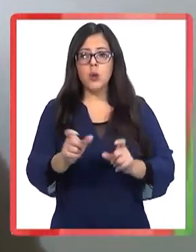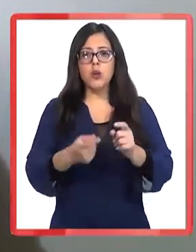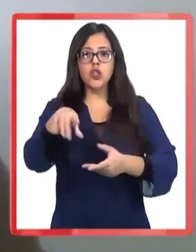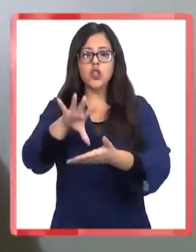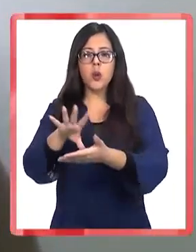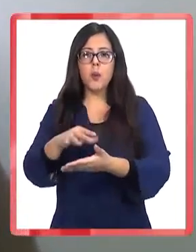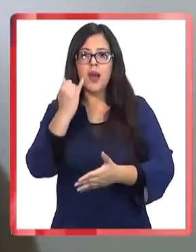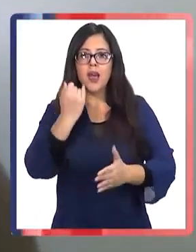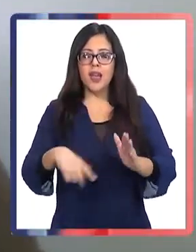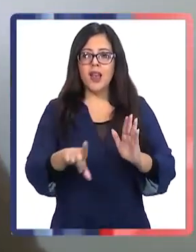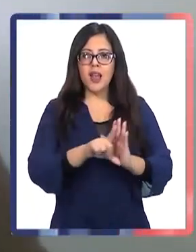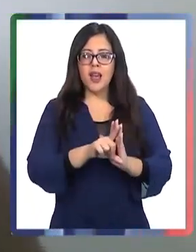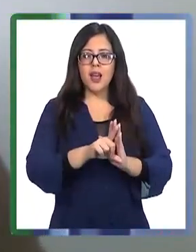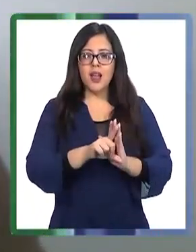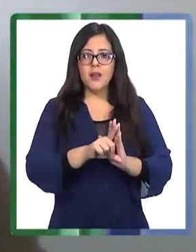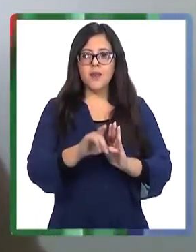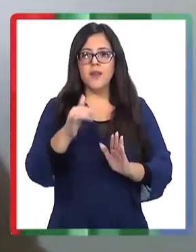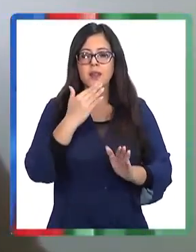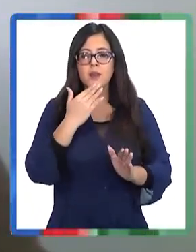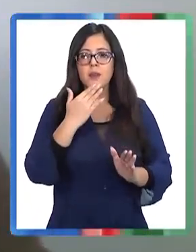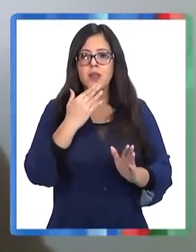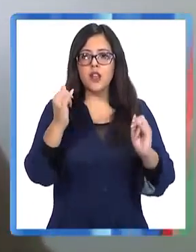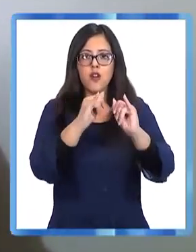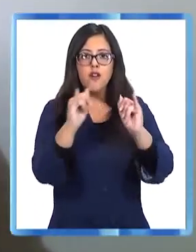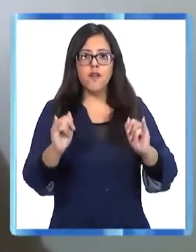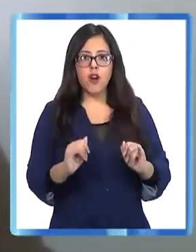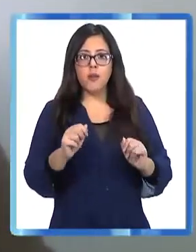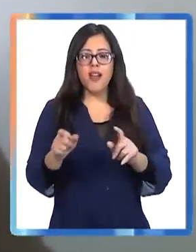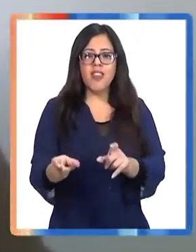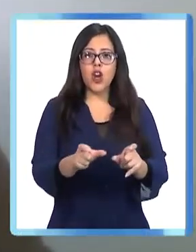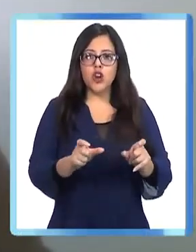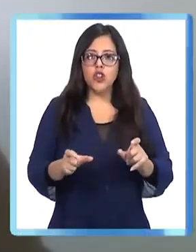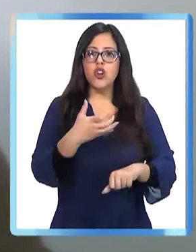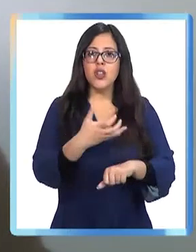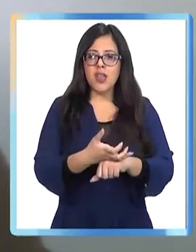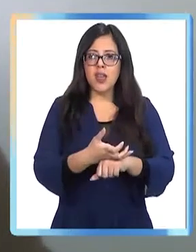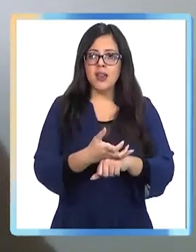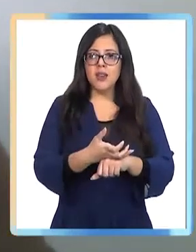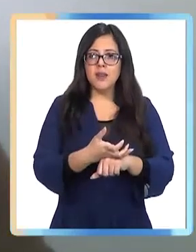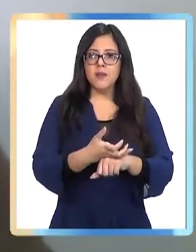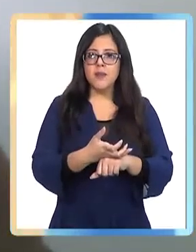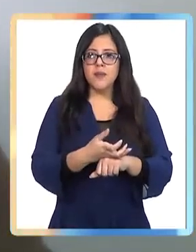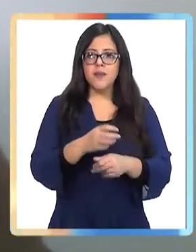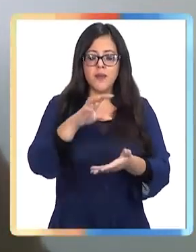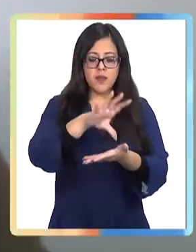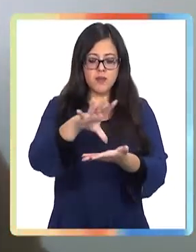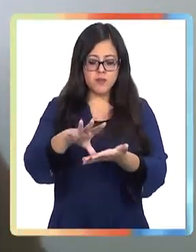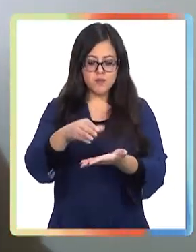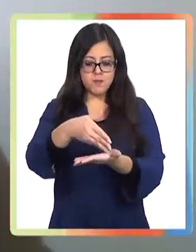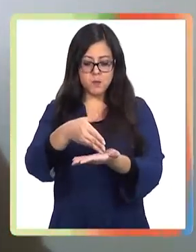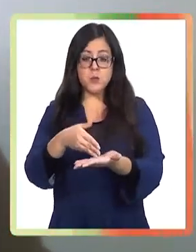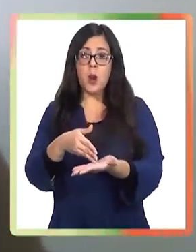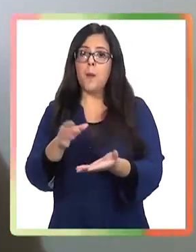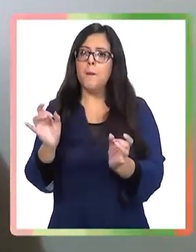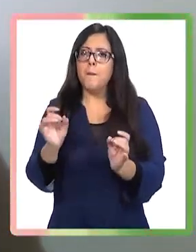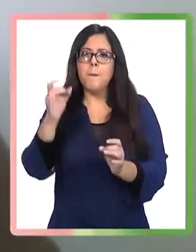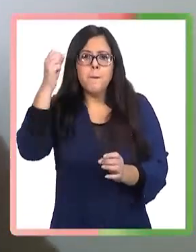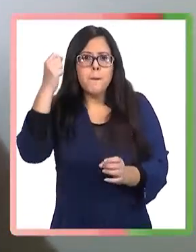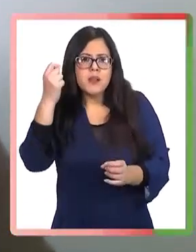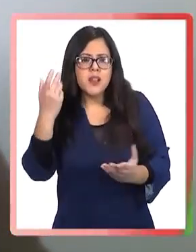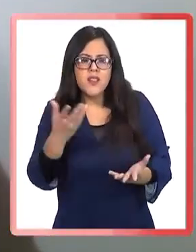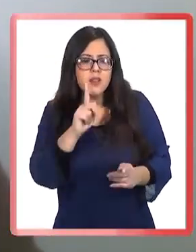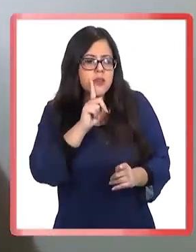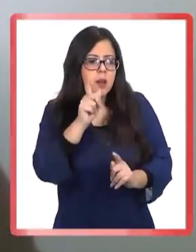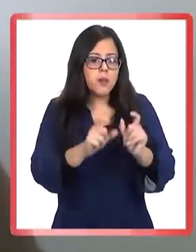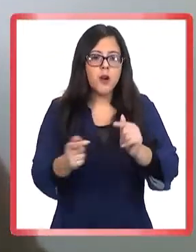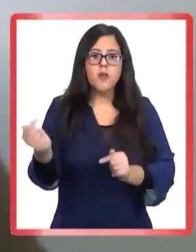la migración irregular, y cuál es el mecanismo de control que se va a establecer en la frontera para saber quiénes son